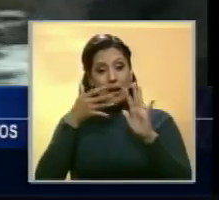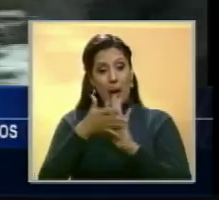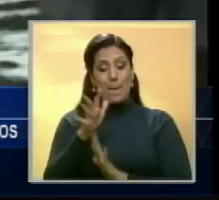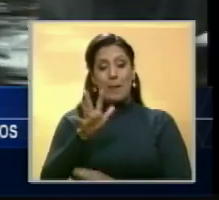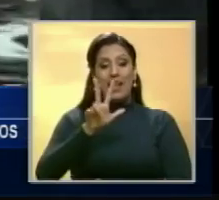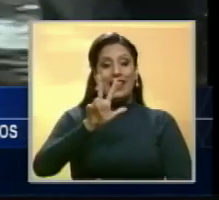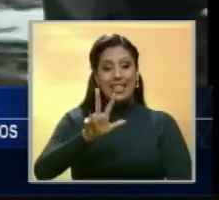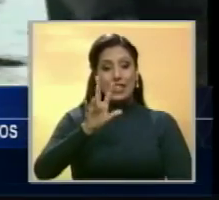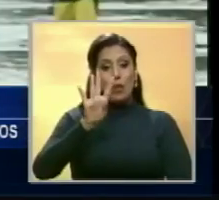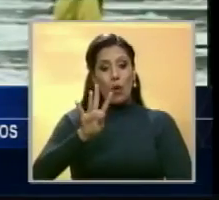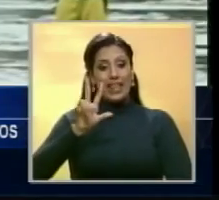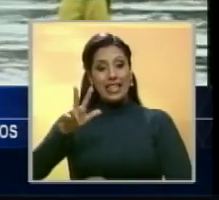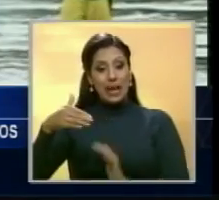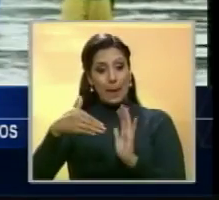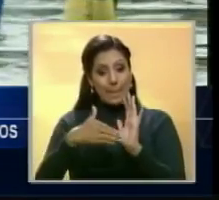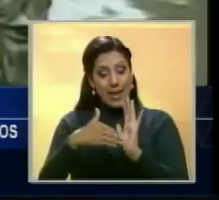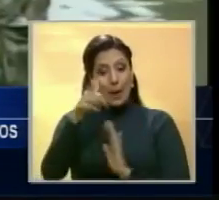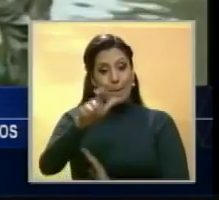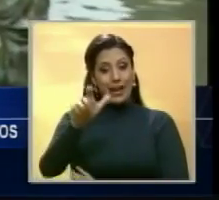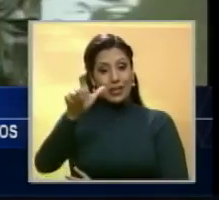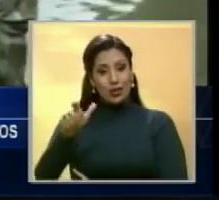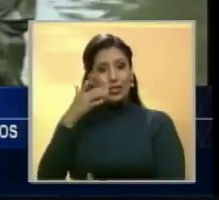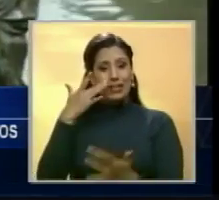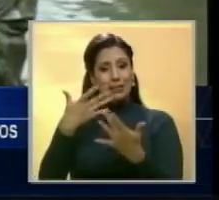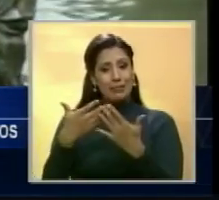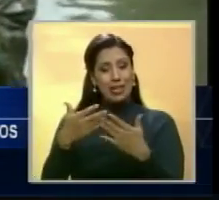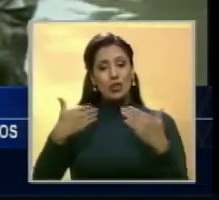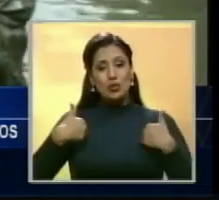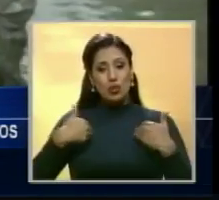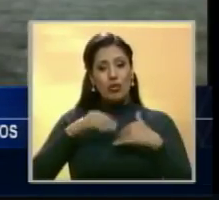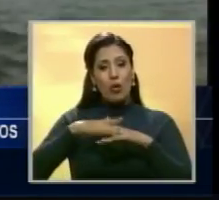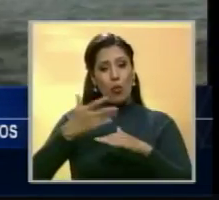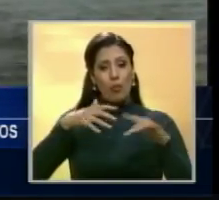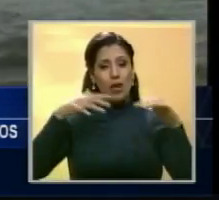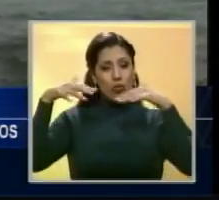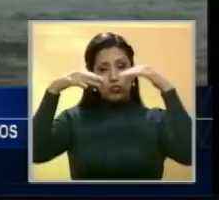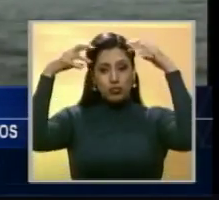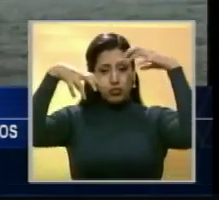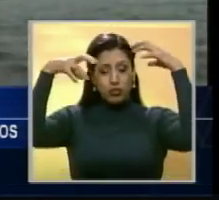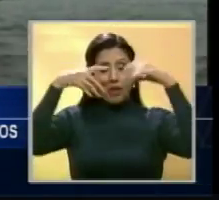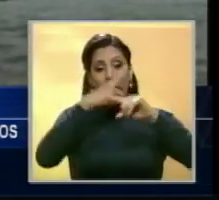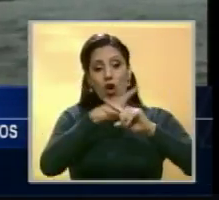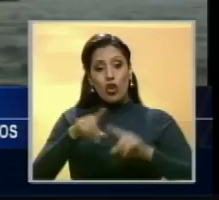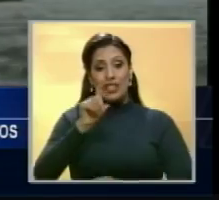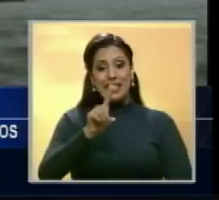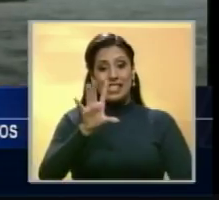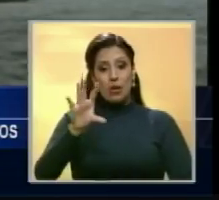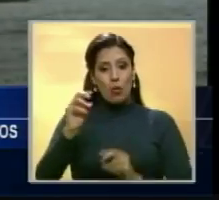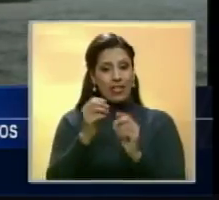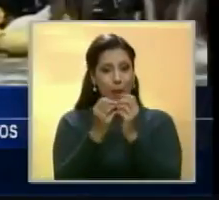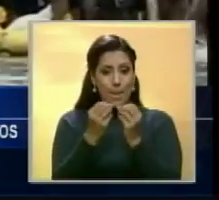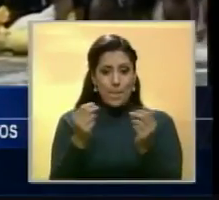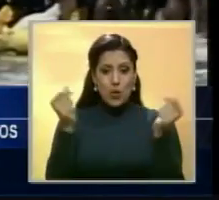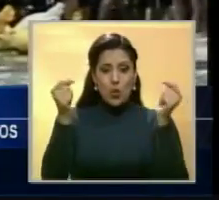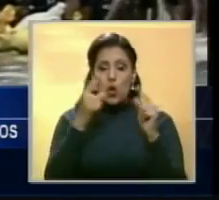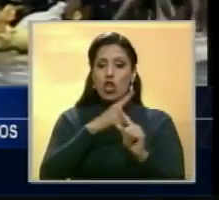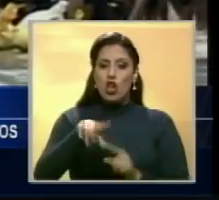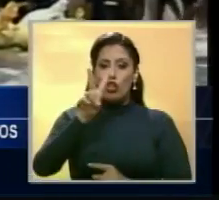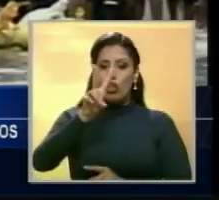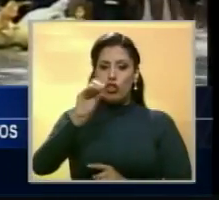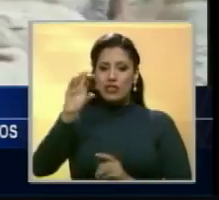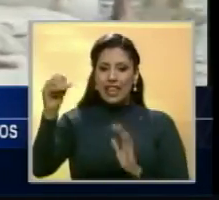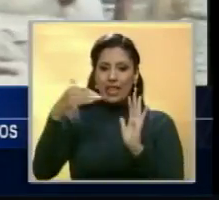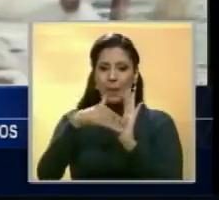que 343.000 personas se han visto afectadas por las inundaciones. 150 se encuentran desaparecidas y alrededor de